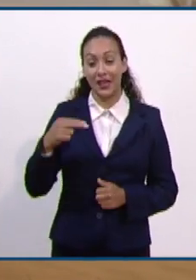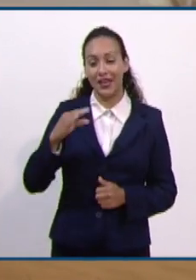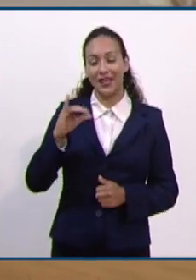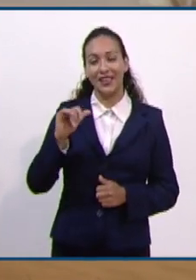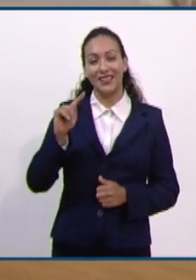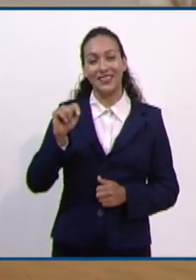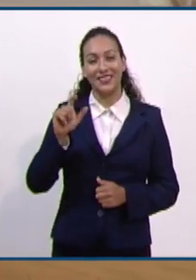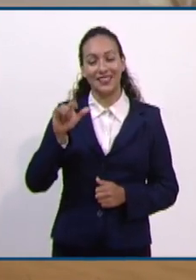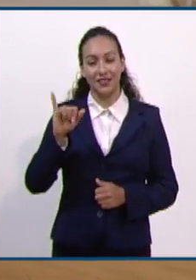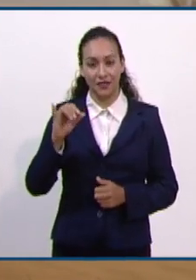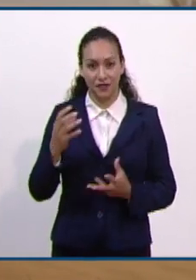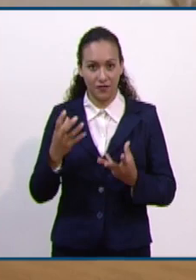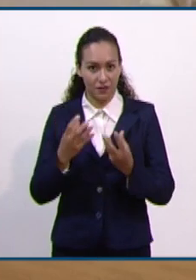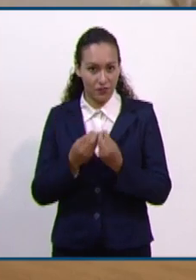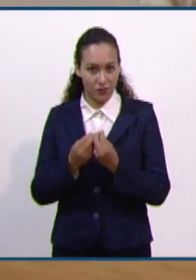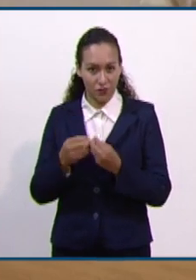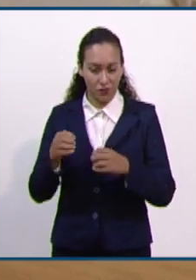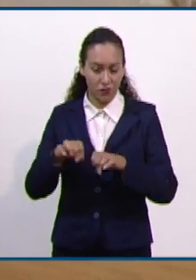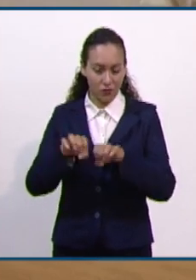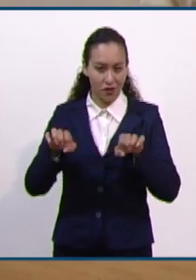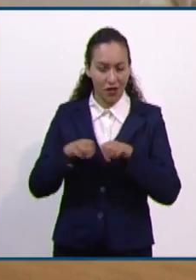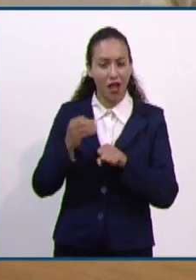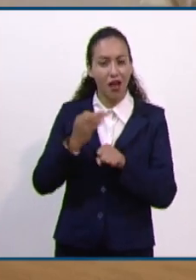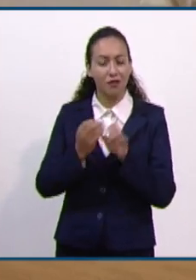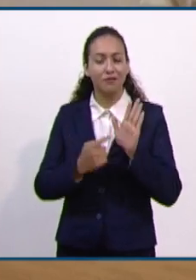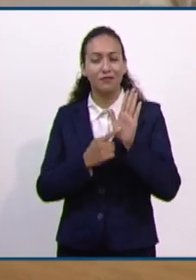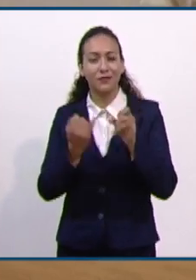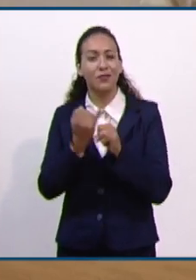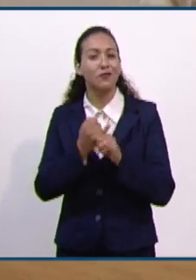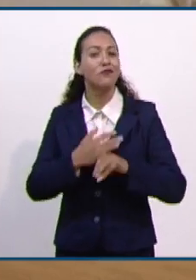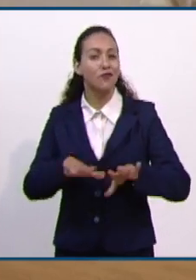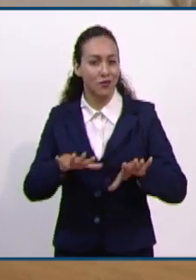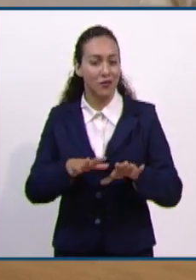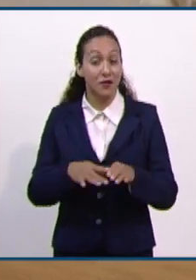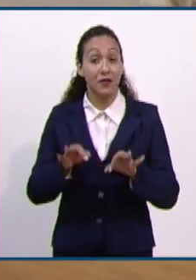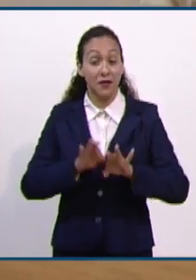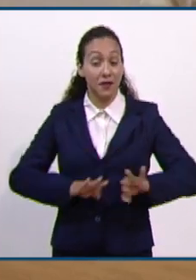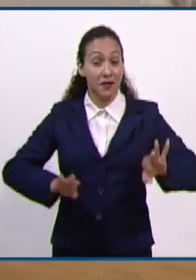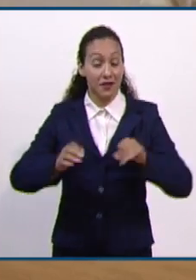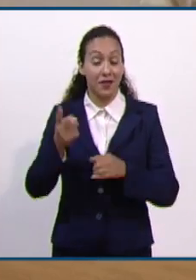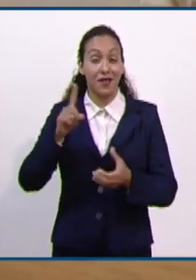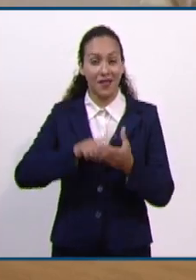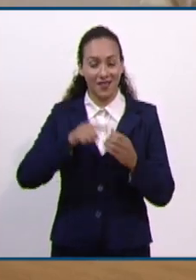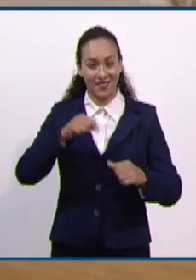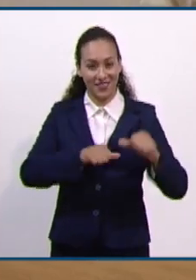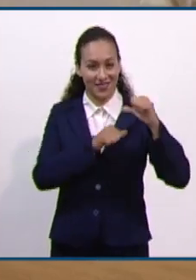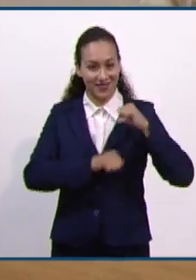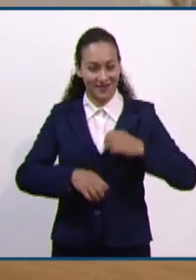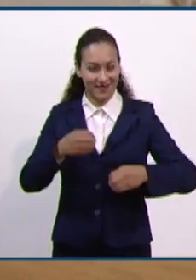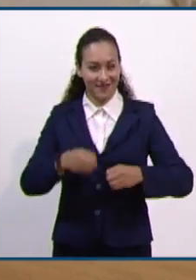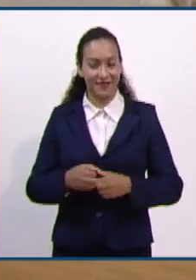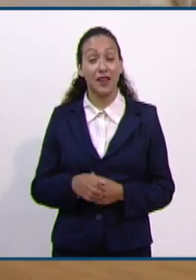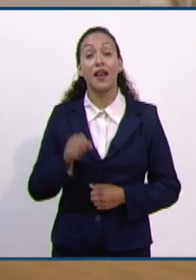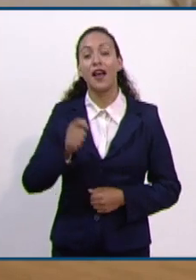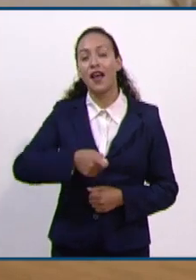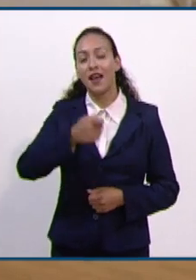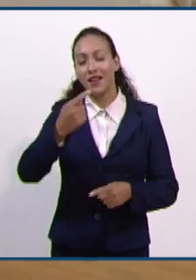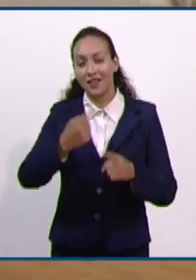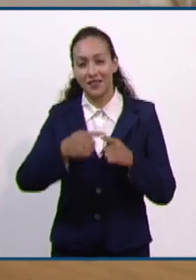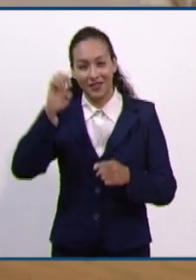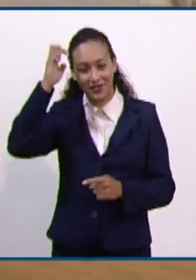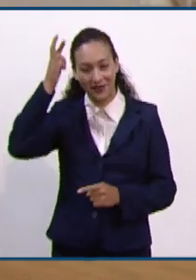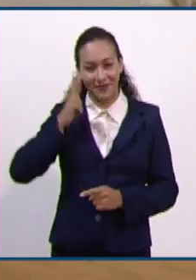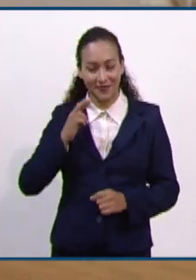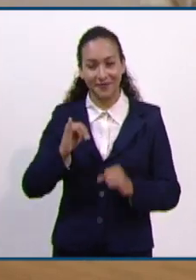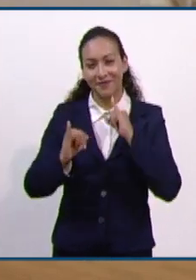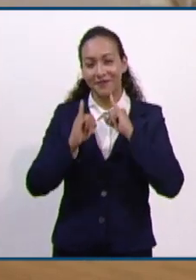Pérez y en los próximos minutos le presentaré la información más reciente del Poder Judicial de la Federación. Pero antes saludo a mi compañera